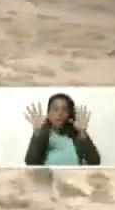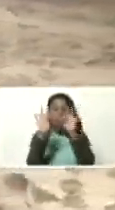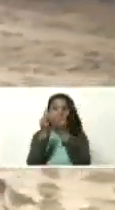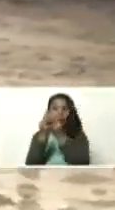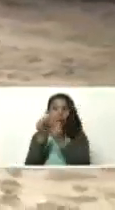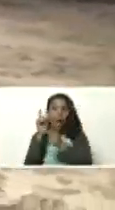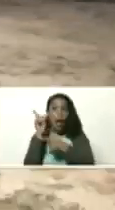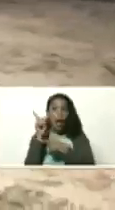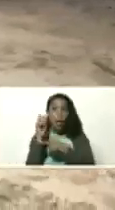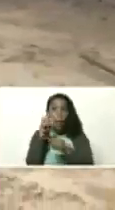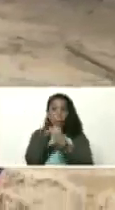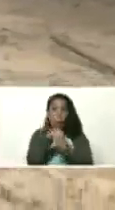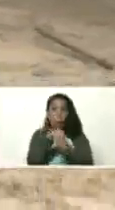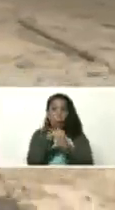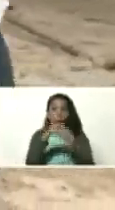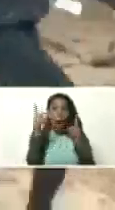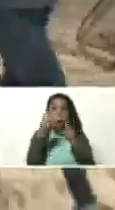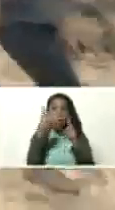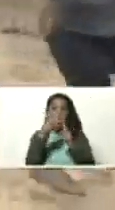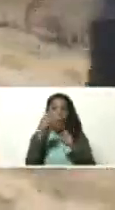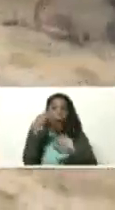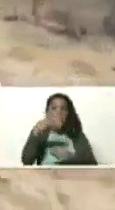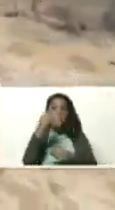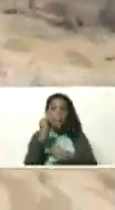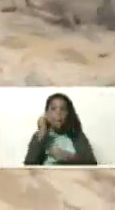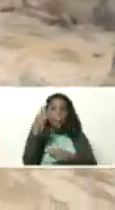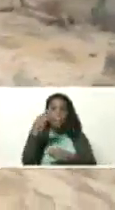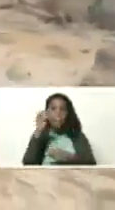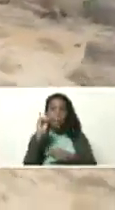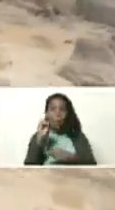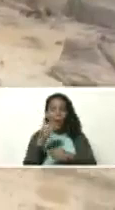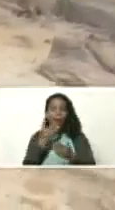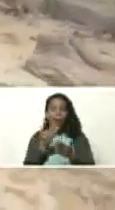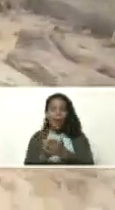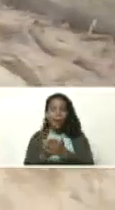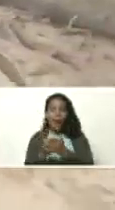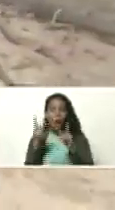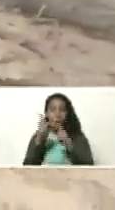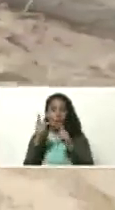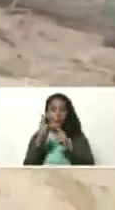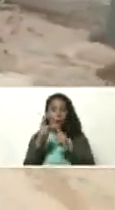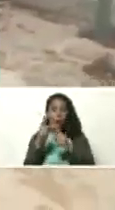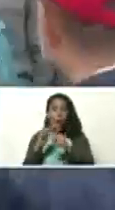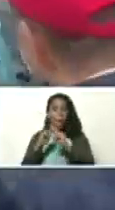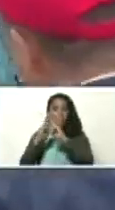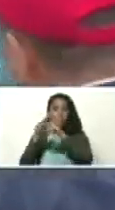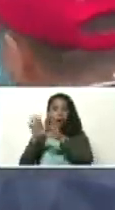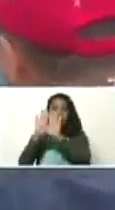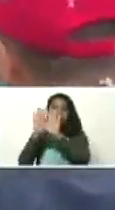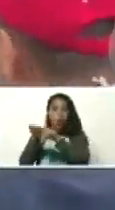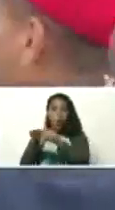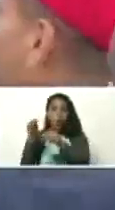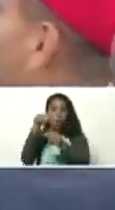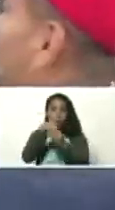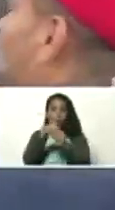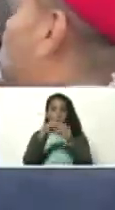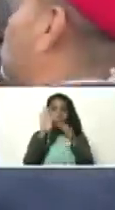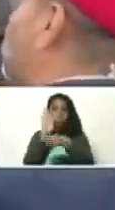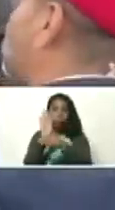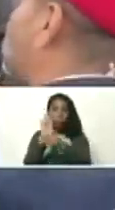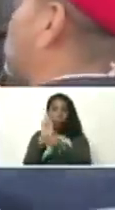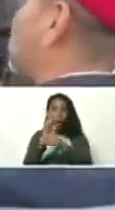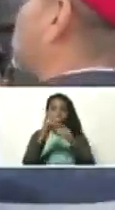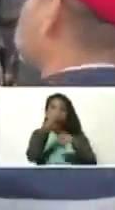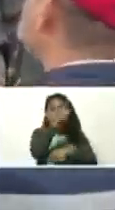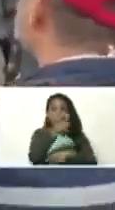están albergadas en el Hotel Pipo. Agradecemos al Hotel Pipo que ha prestado este apoyo de refugio para las